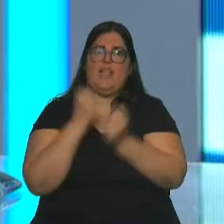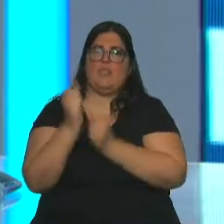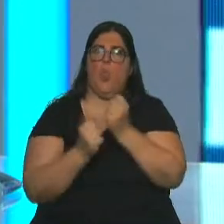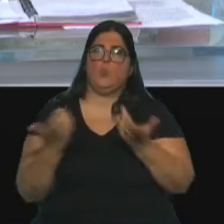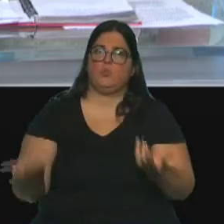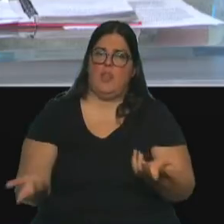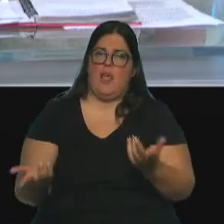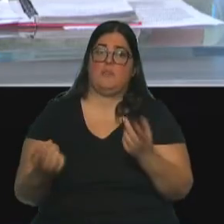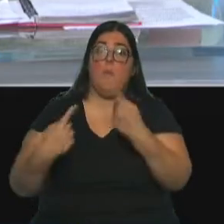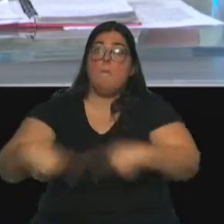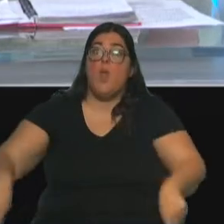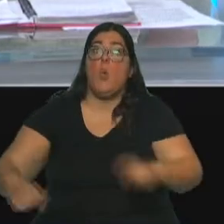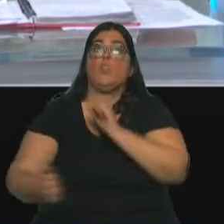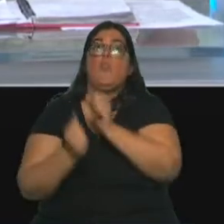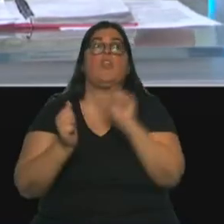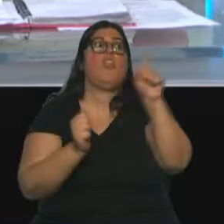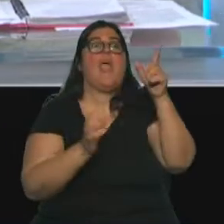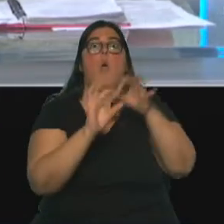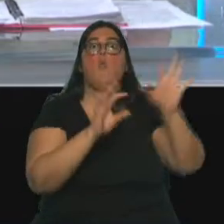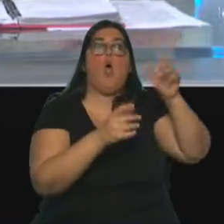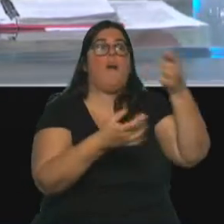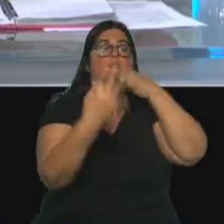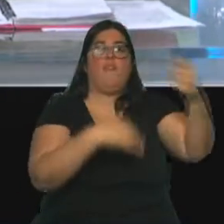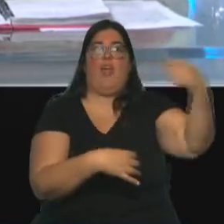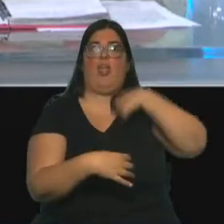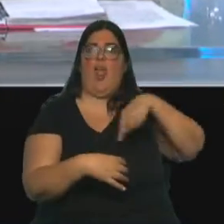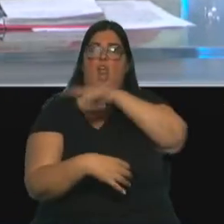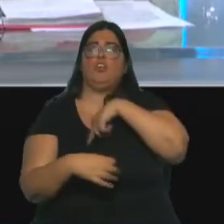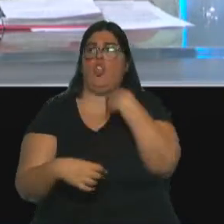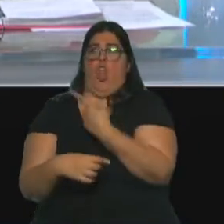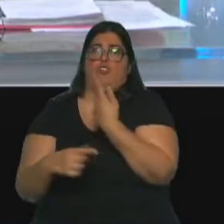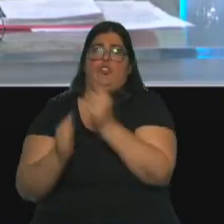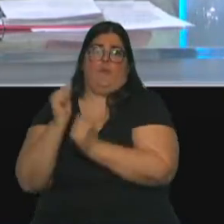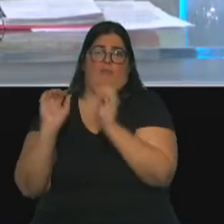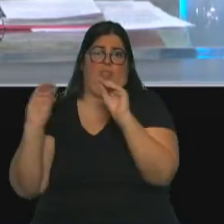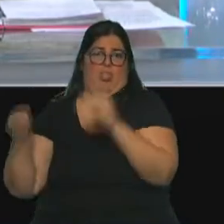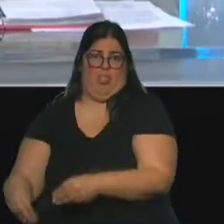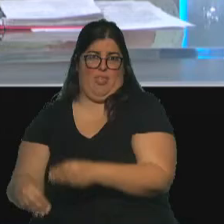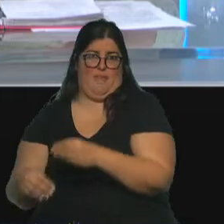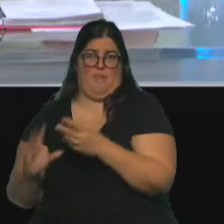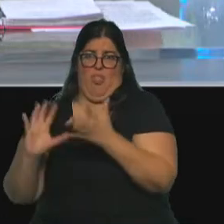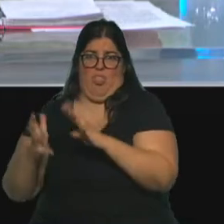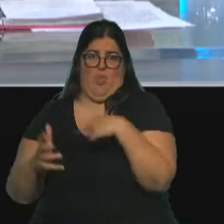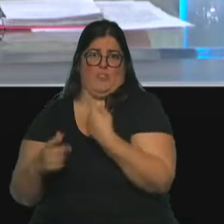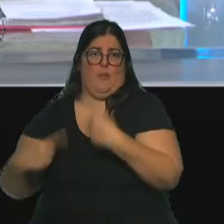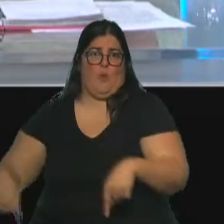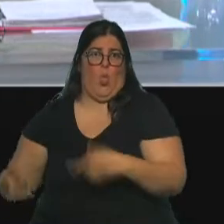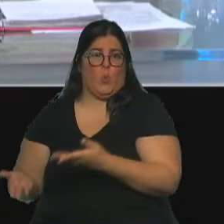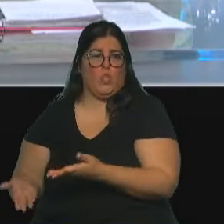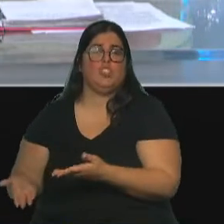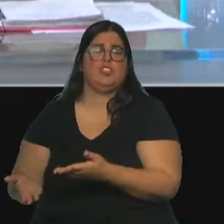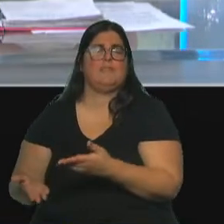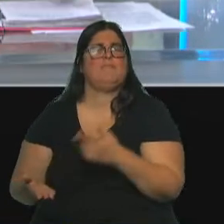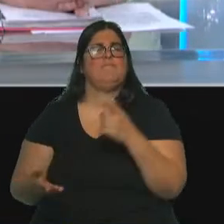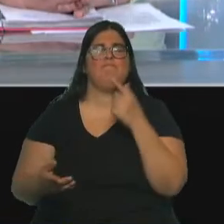los productos industrializados que vienen de Europa también van a perjudicar a nuestros propios productos industrializados. Entonces ahí me parece que quedó un